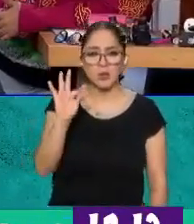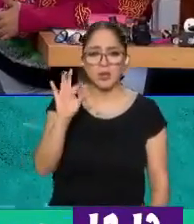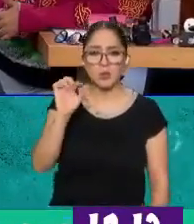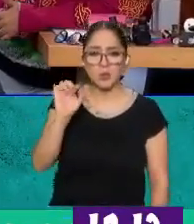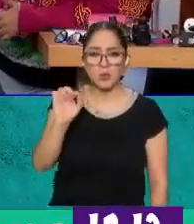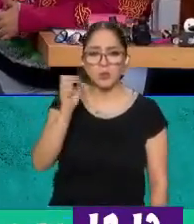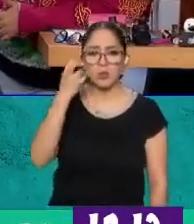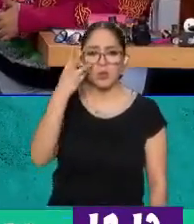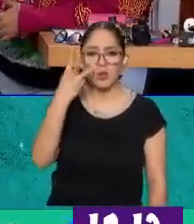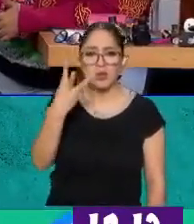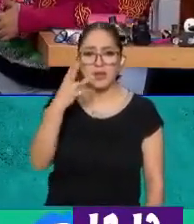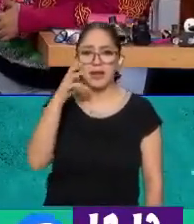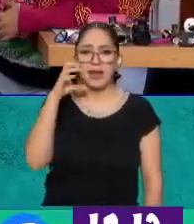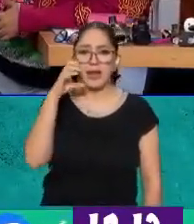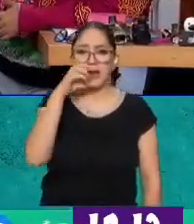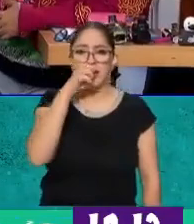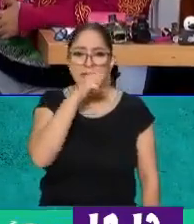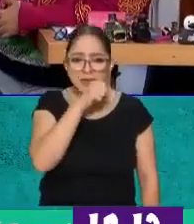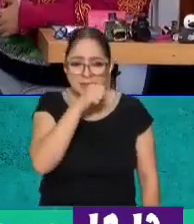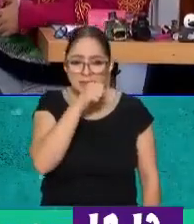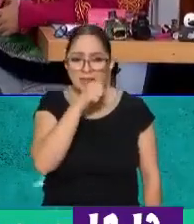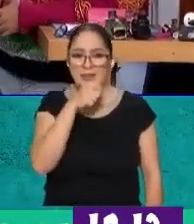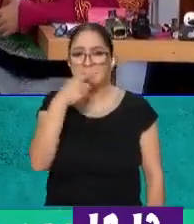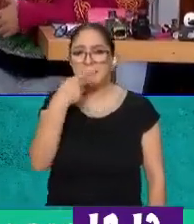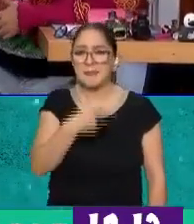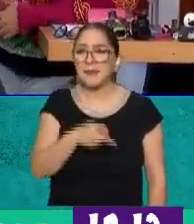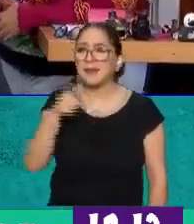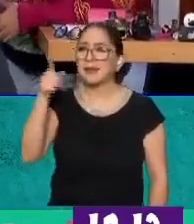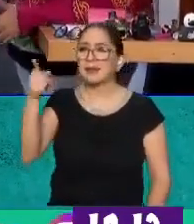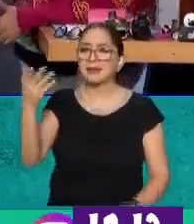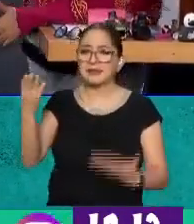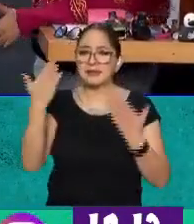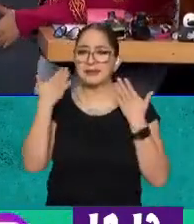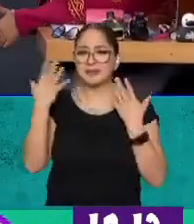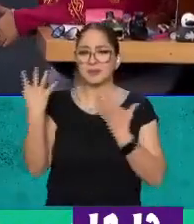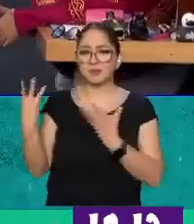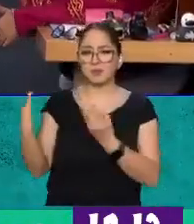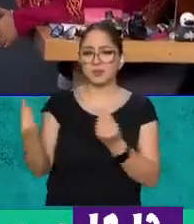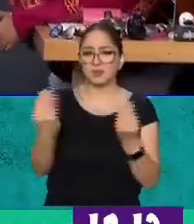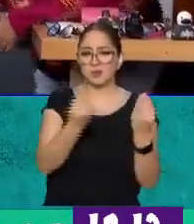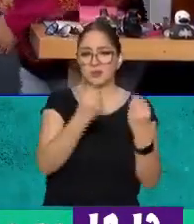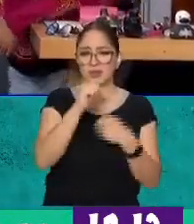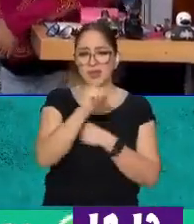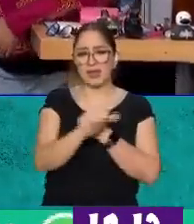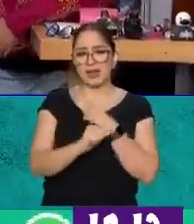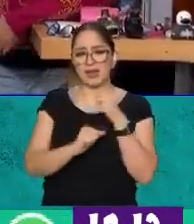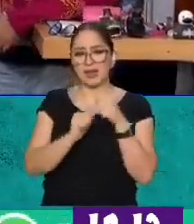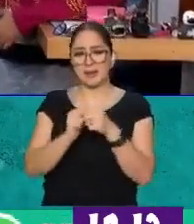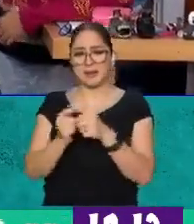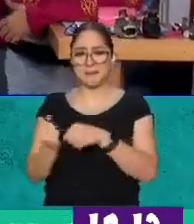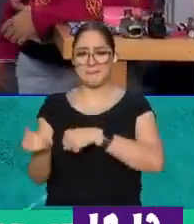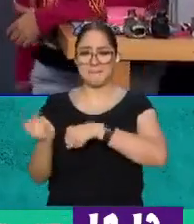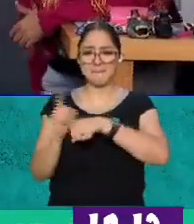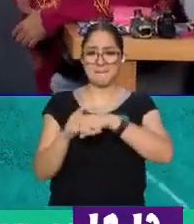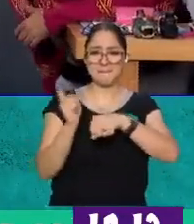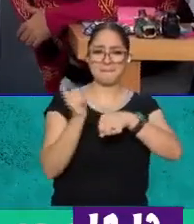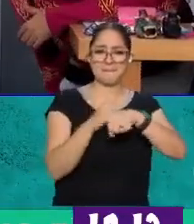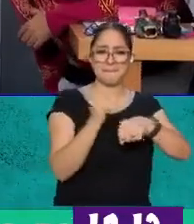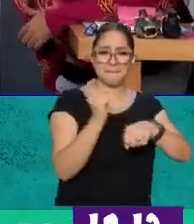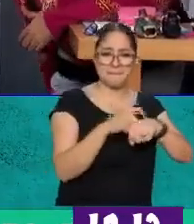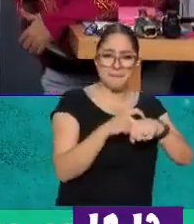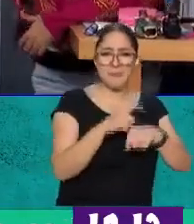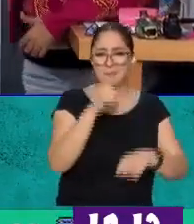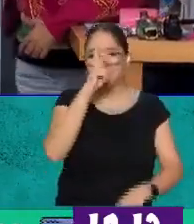grados Celsius. Y luego seco. Y el alacranerío, ¿sí se pone peor, Rafita, o ya no tanto? O cuando